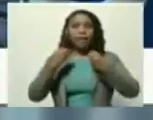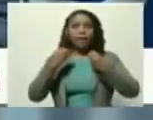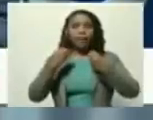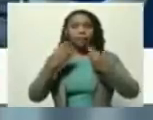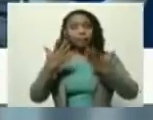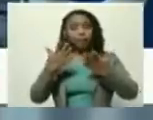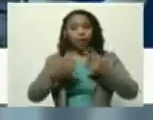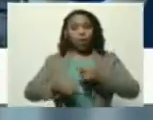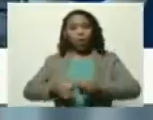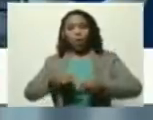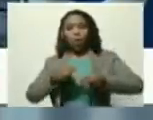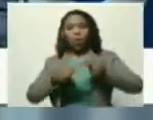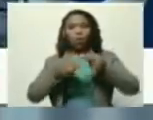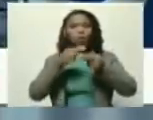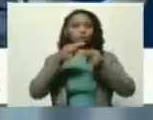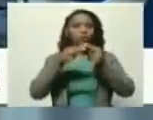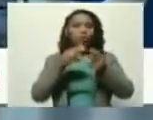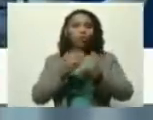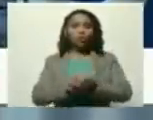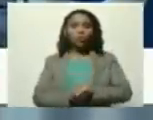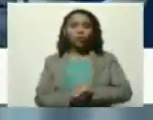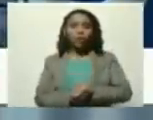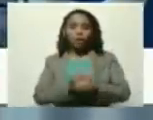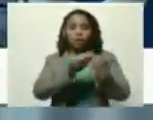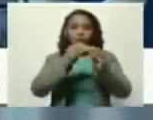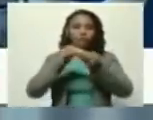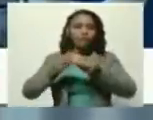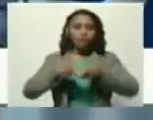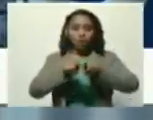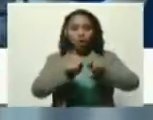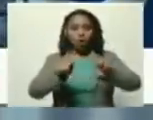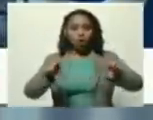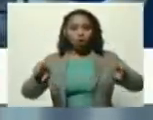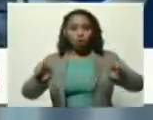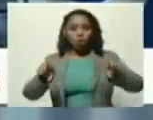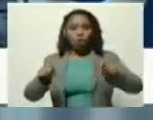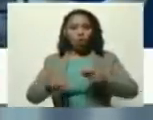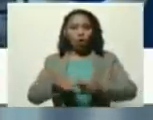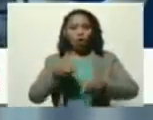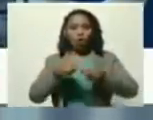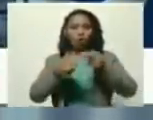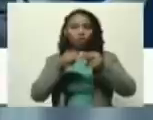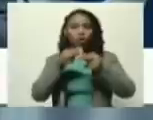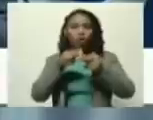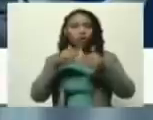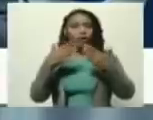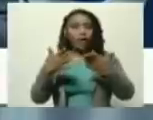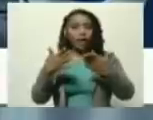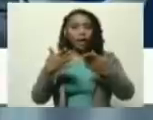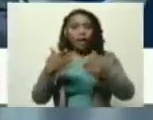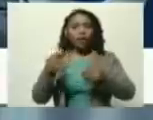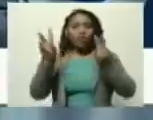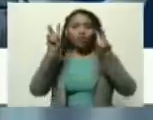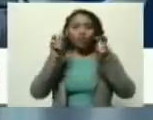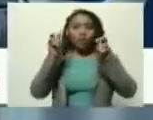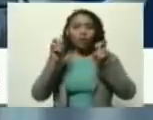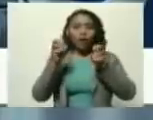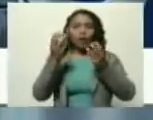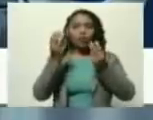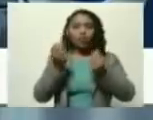y nada menos que reparar, construir la represa Tuy